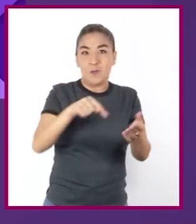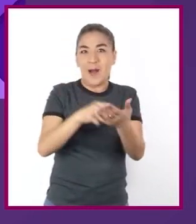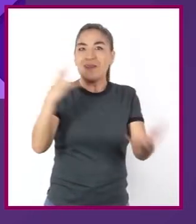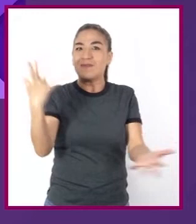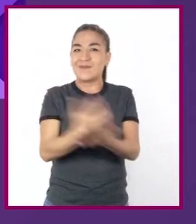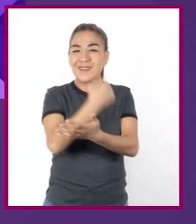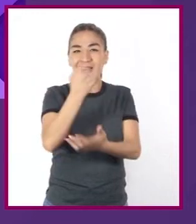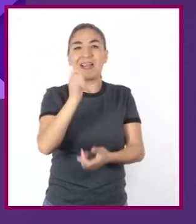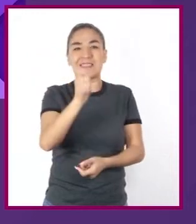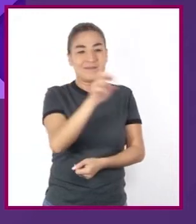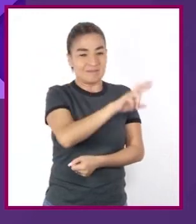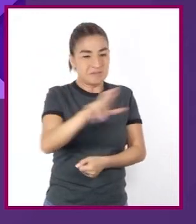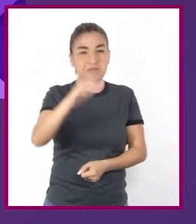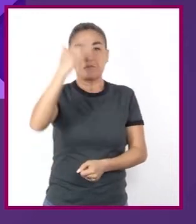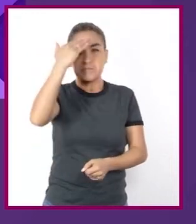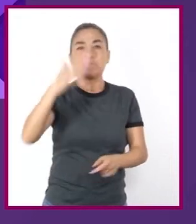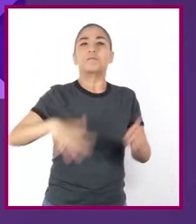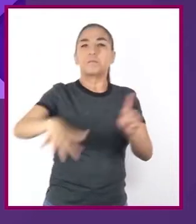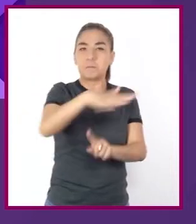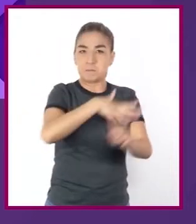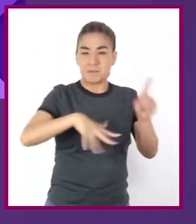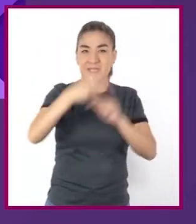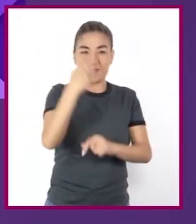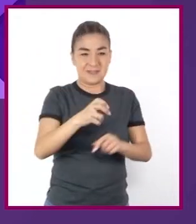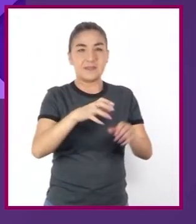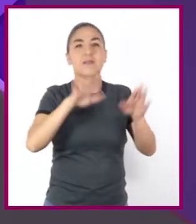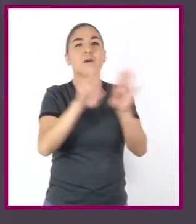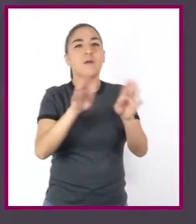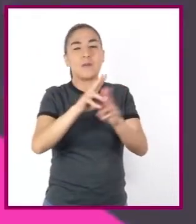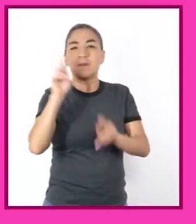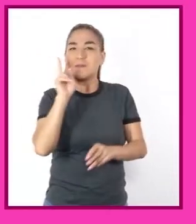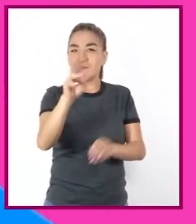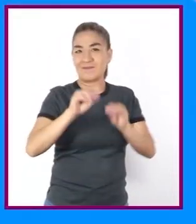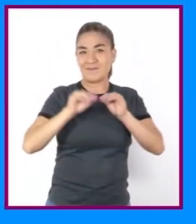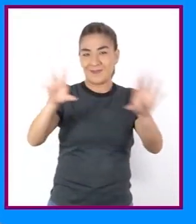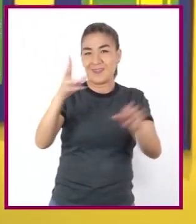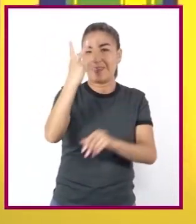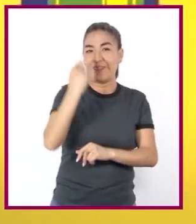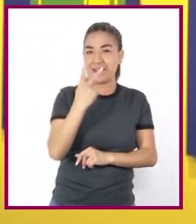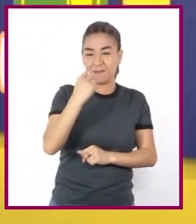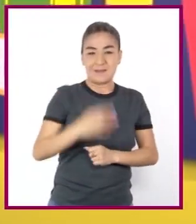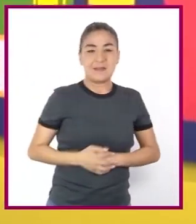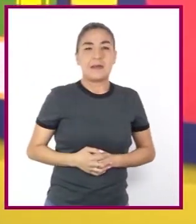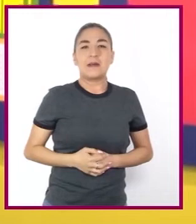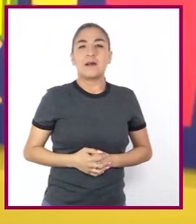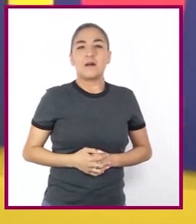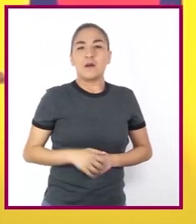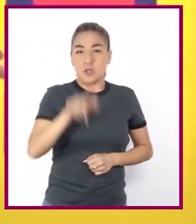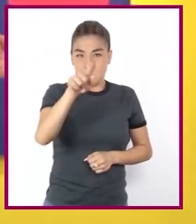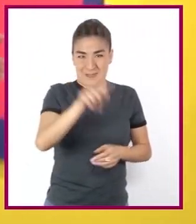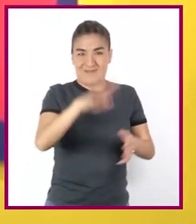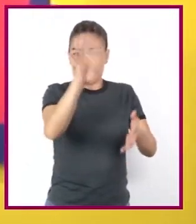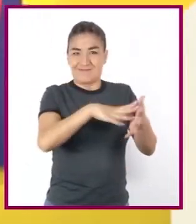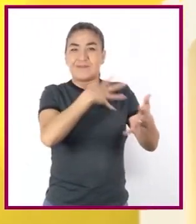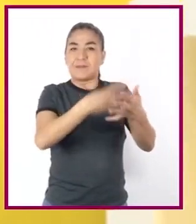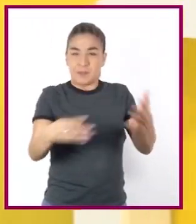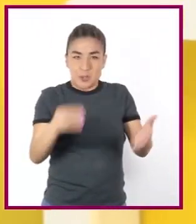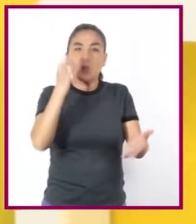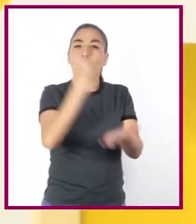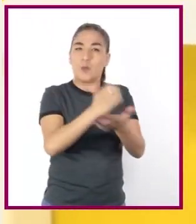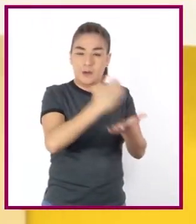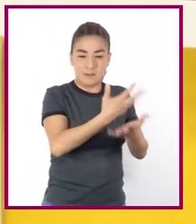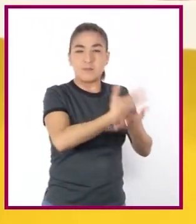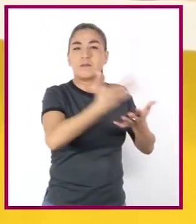son reconocidos públicamente en el evento que se transmite por televisión. Integren la tabla a su cuaderno